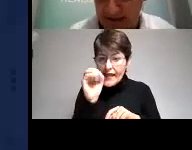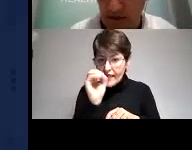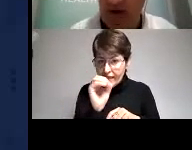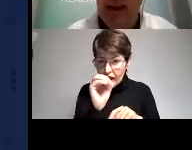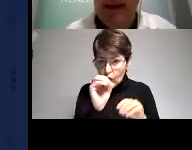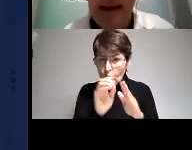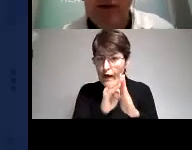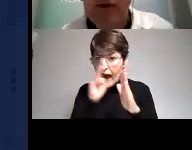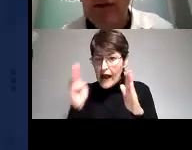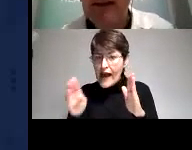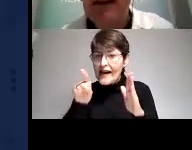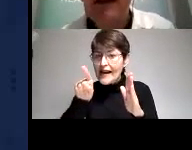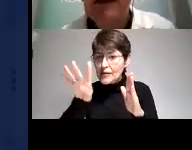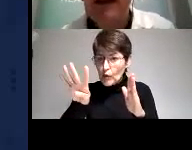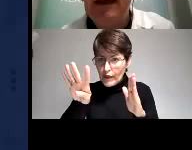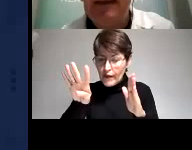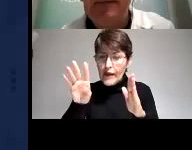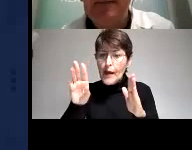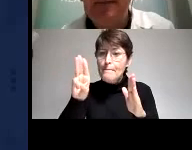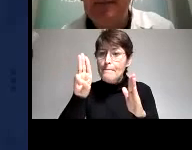entre 0 y 14.